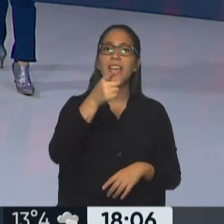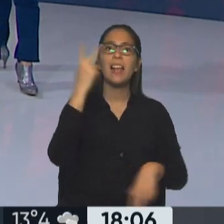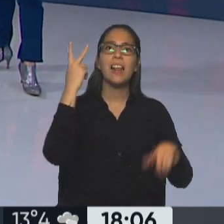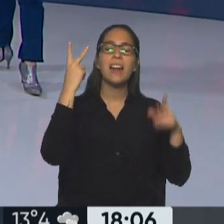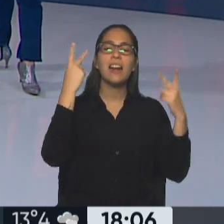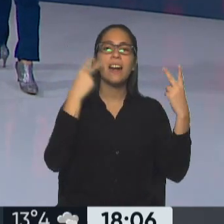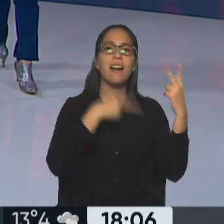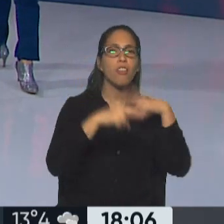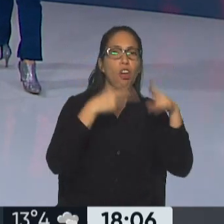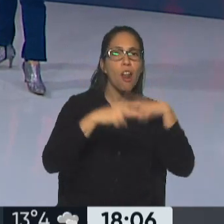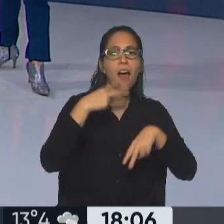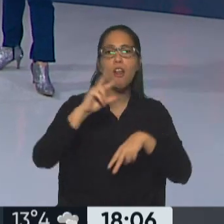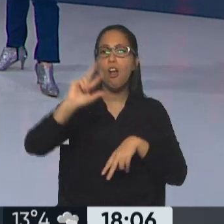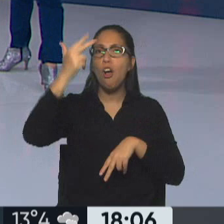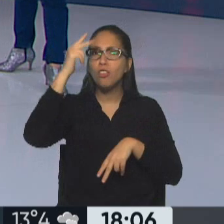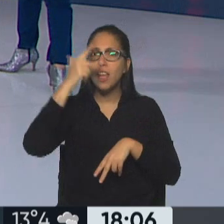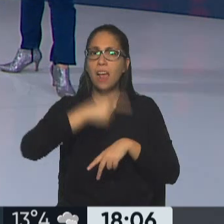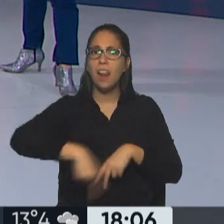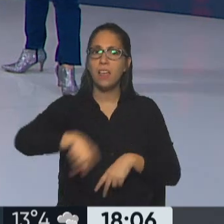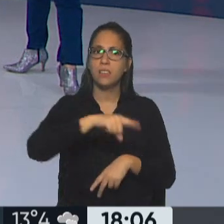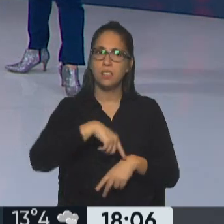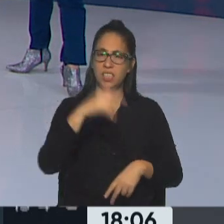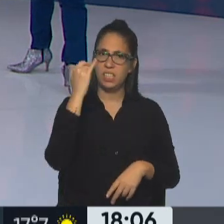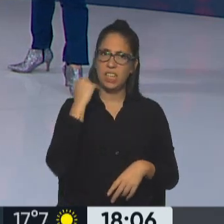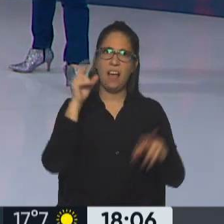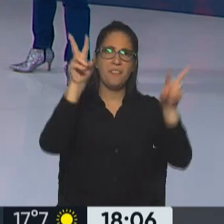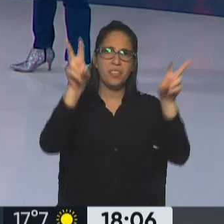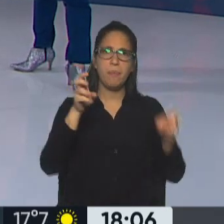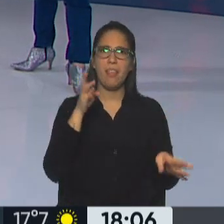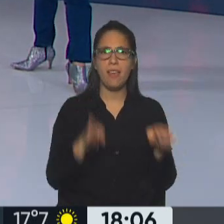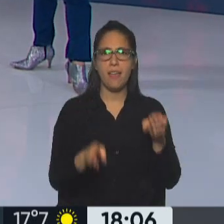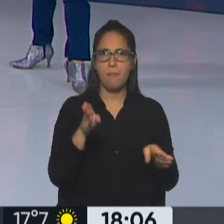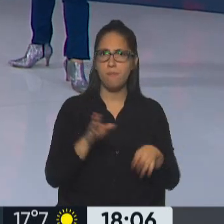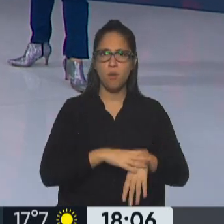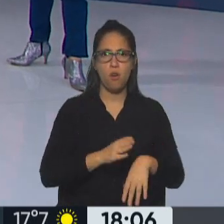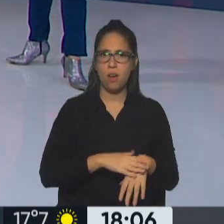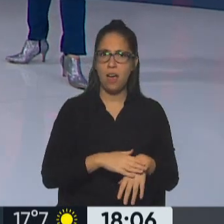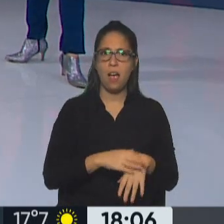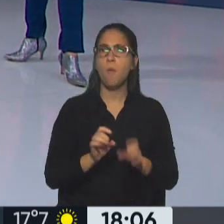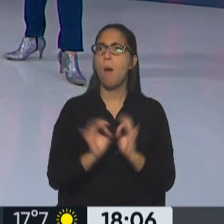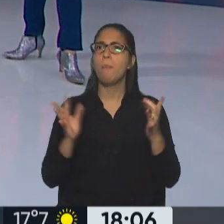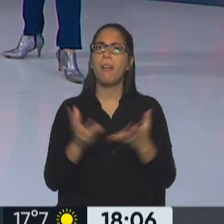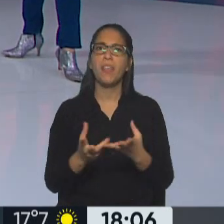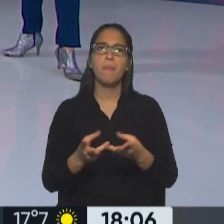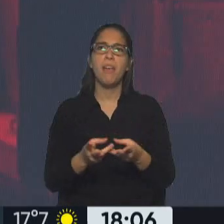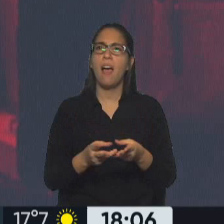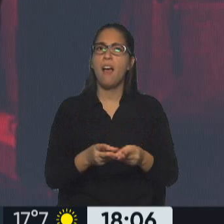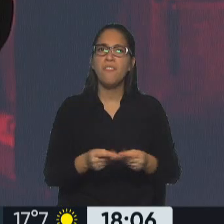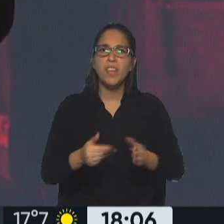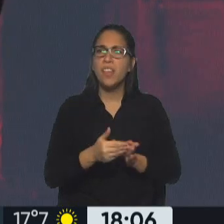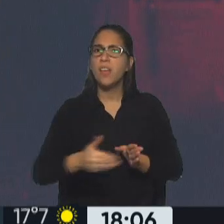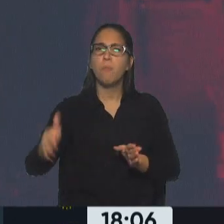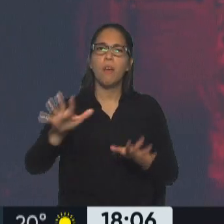tema restaurantes. Te diría que a esta altura ya no hay un problema estacional, ya no es la recuperación de hoteles post pandemia. Todo lo que se dijo hasta